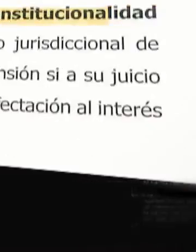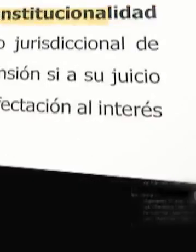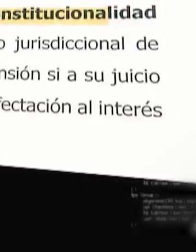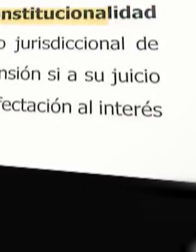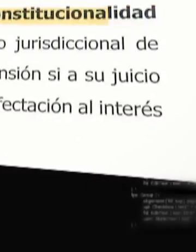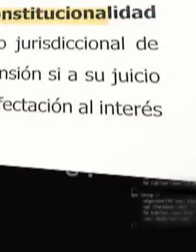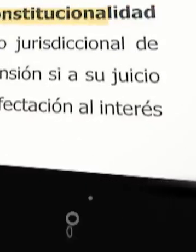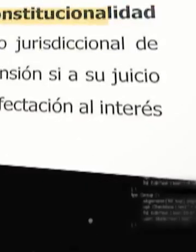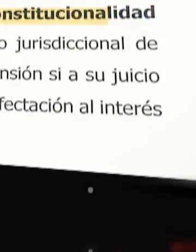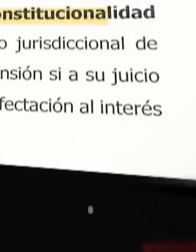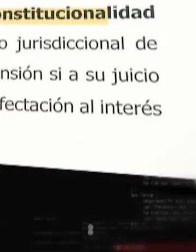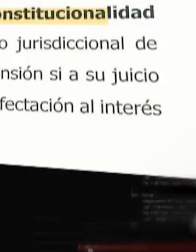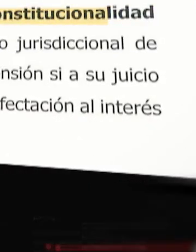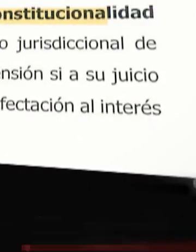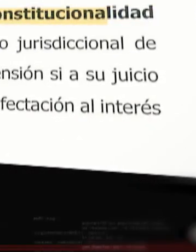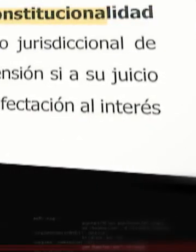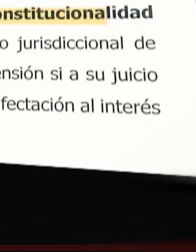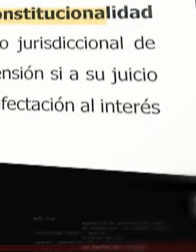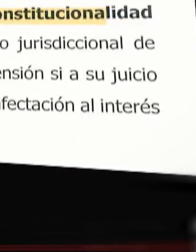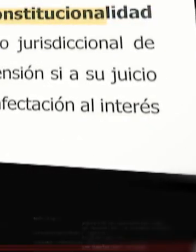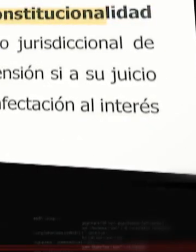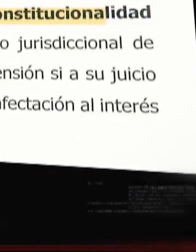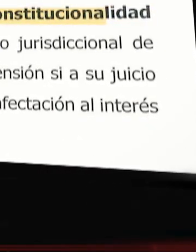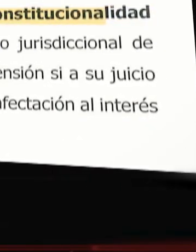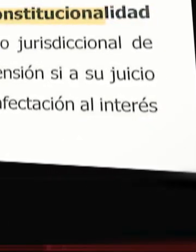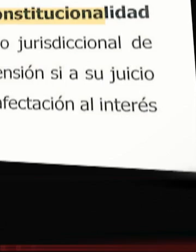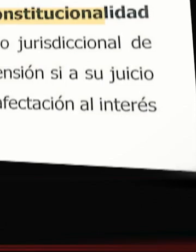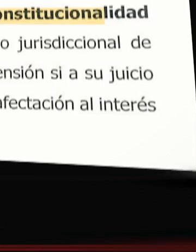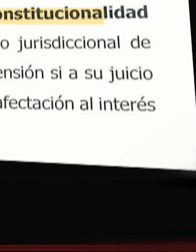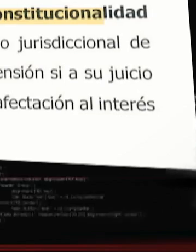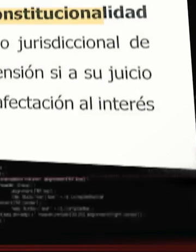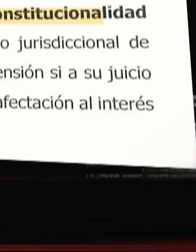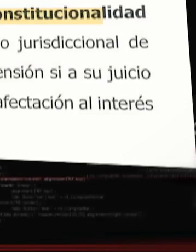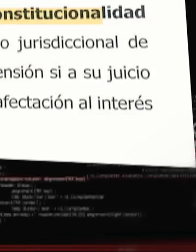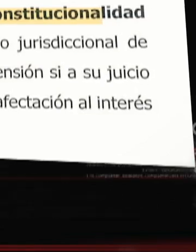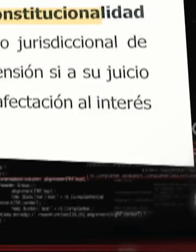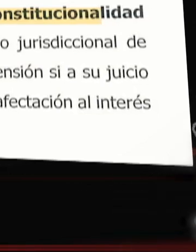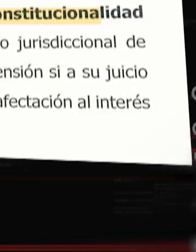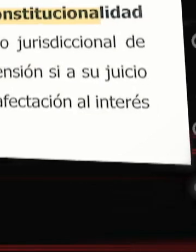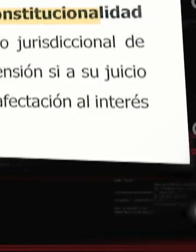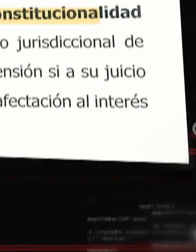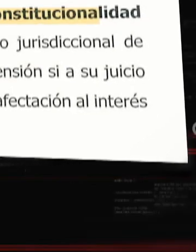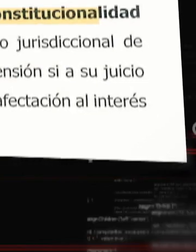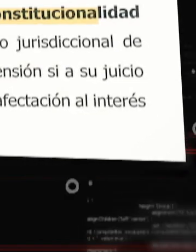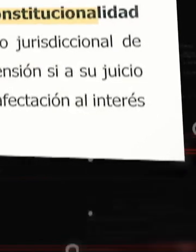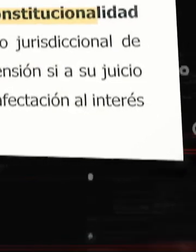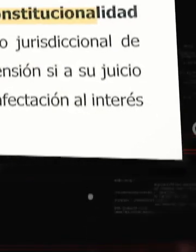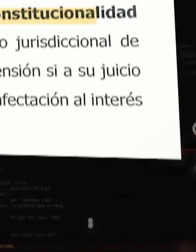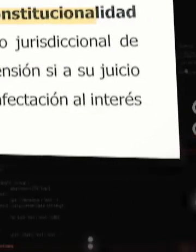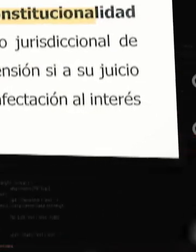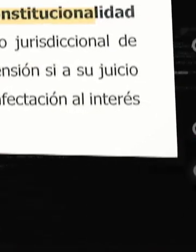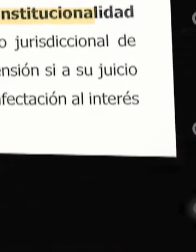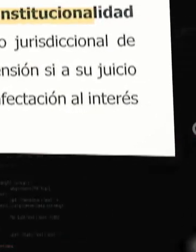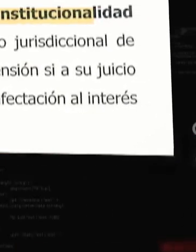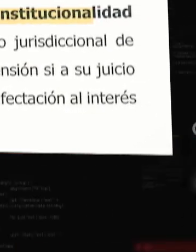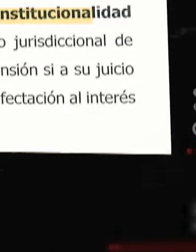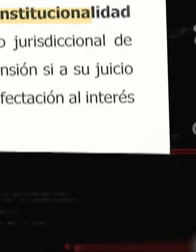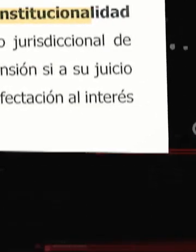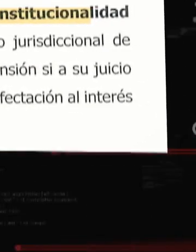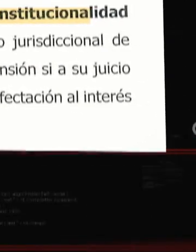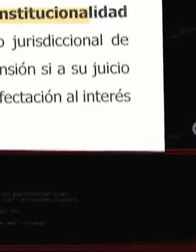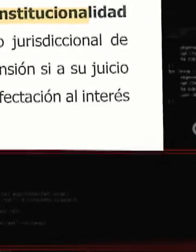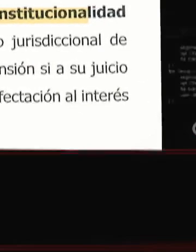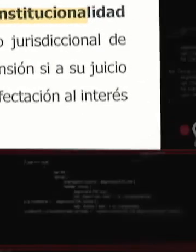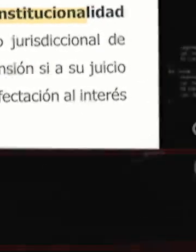respeto irrestricto a la separación de poderes y, fundamentalmente, el principio de presunción de constitucionalidad de las